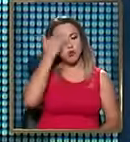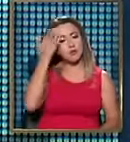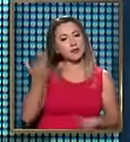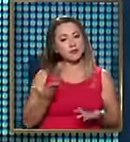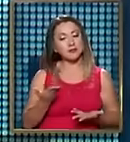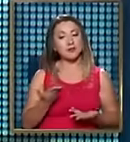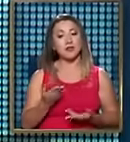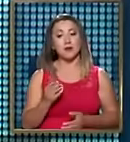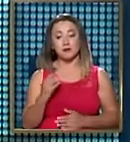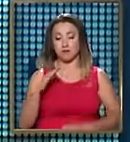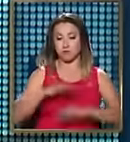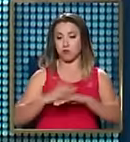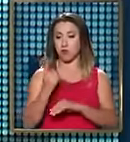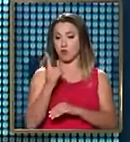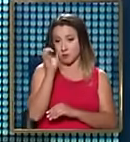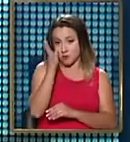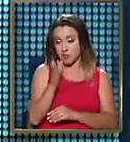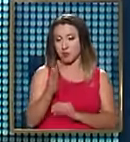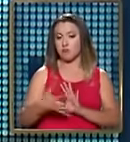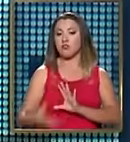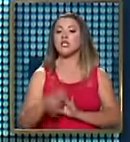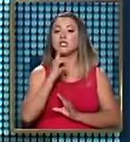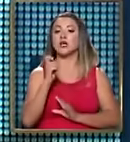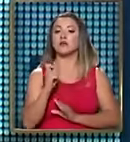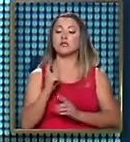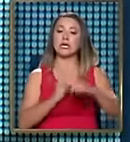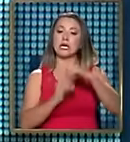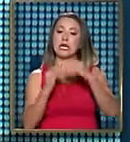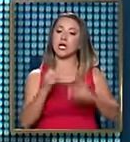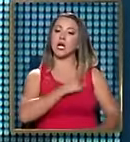cuando llegue al 1% me lo quite la Iglesia Católica.